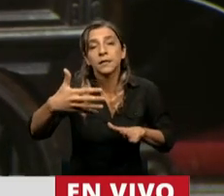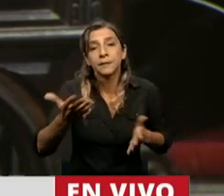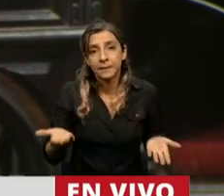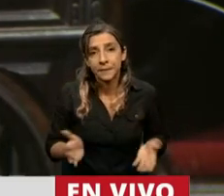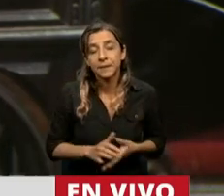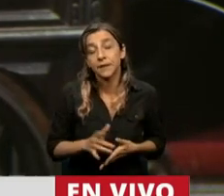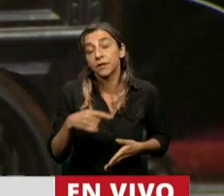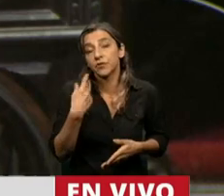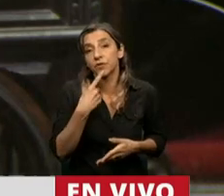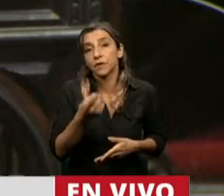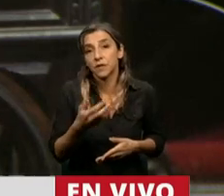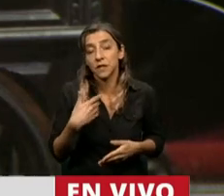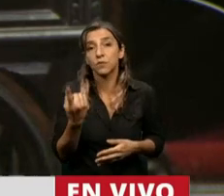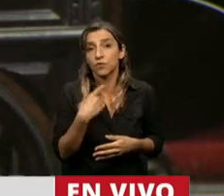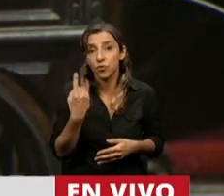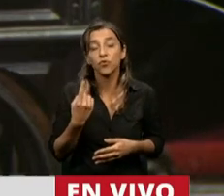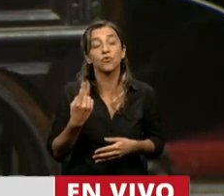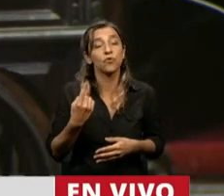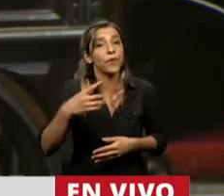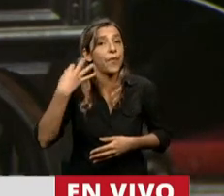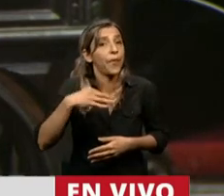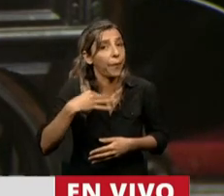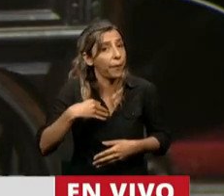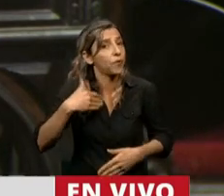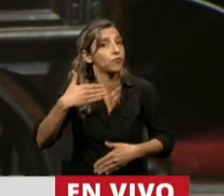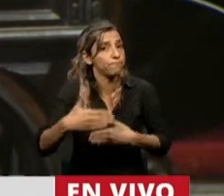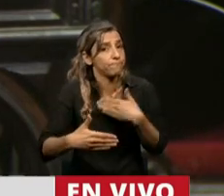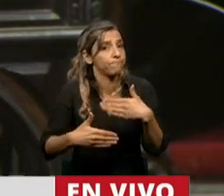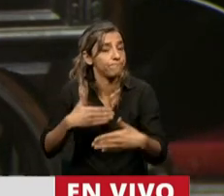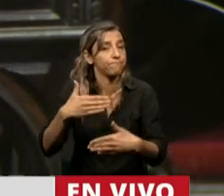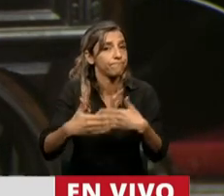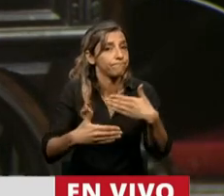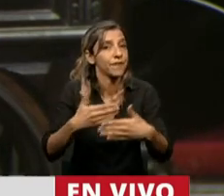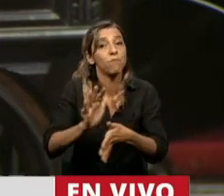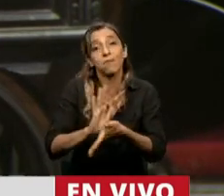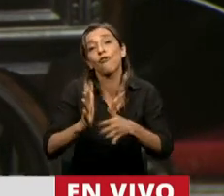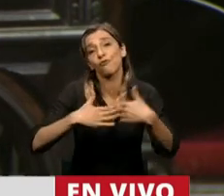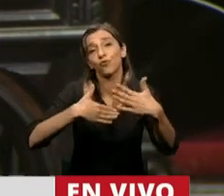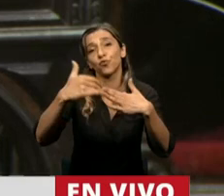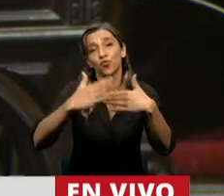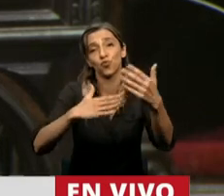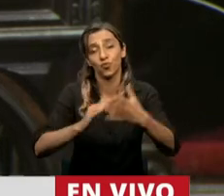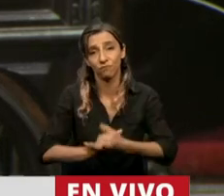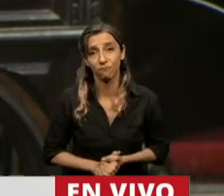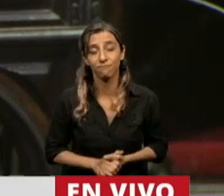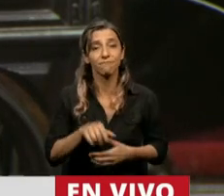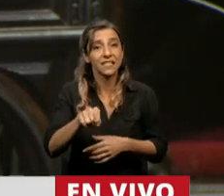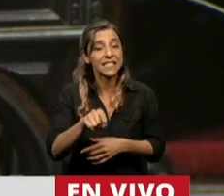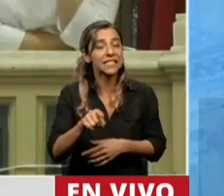decimos tenemos el desafío de construir, nos demanda una agenda ambiental